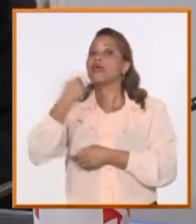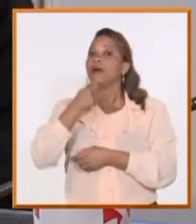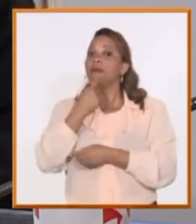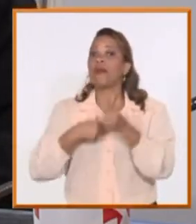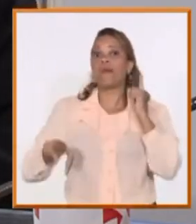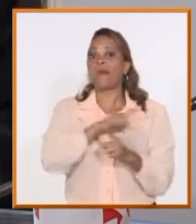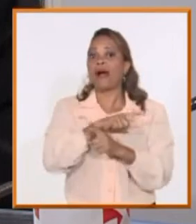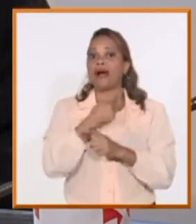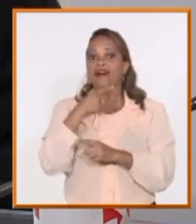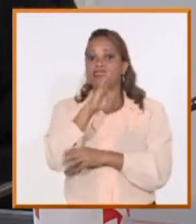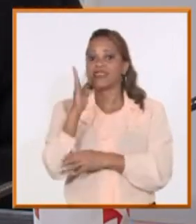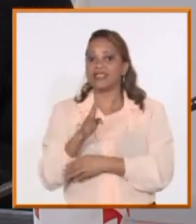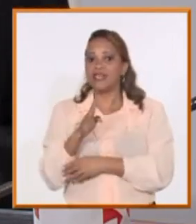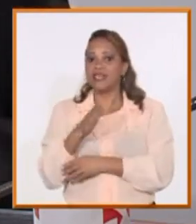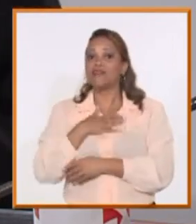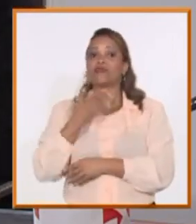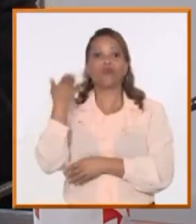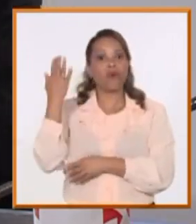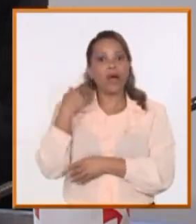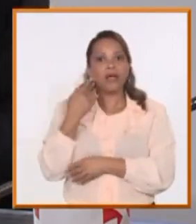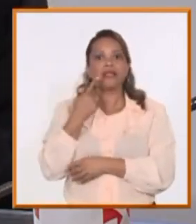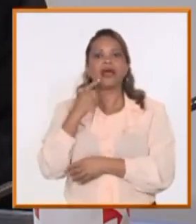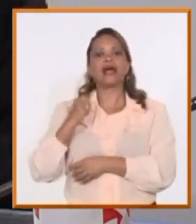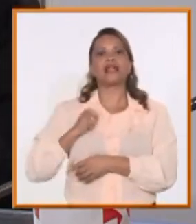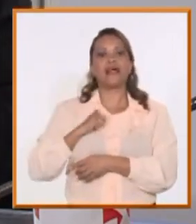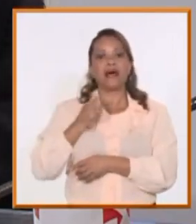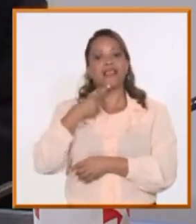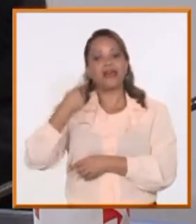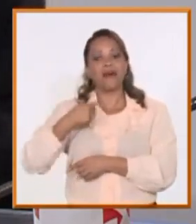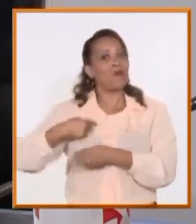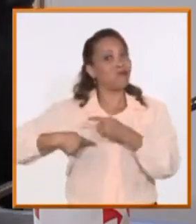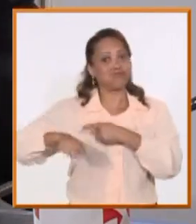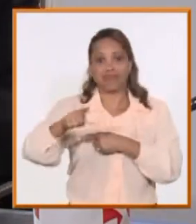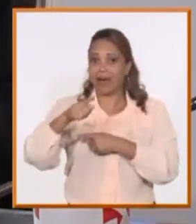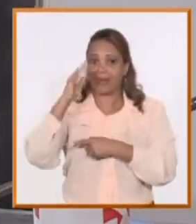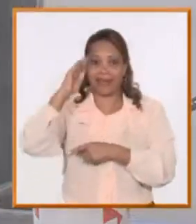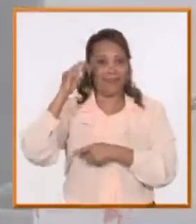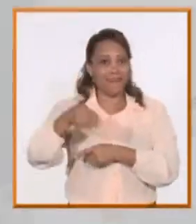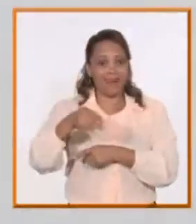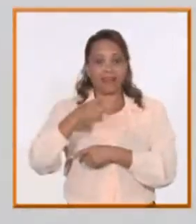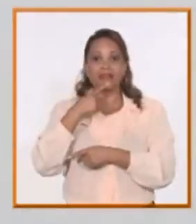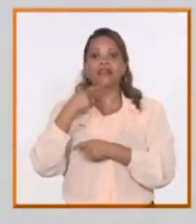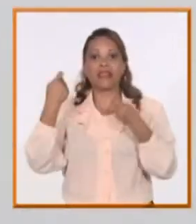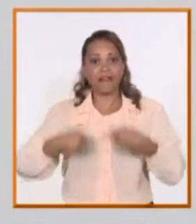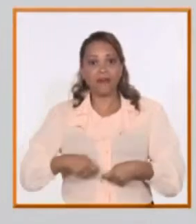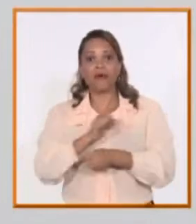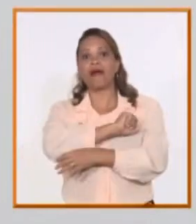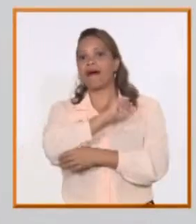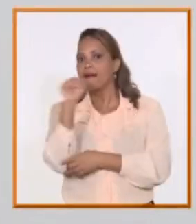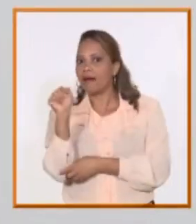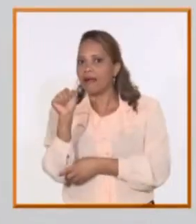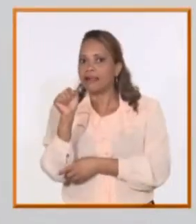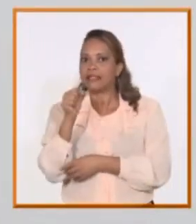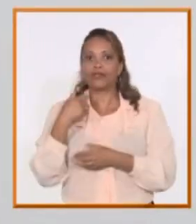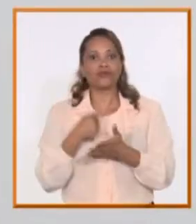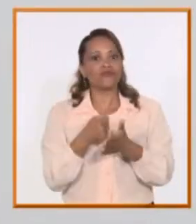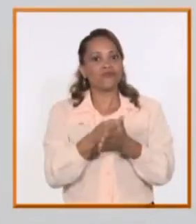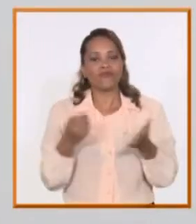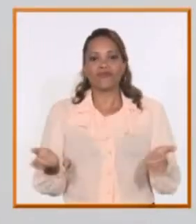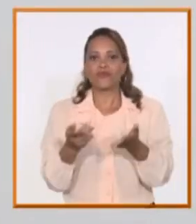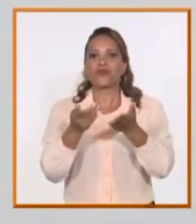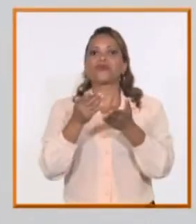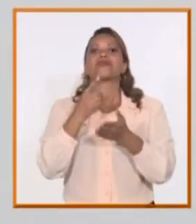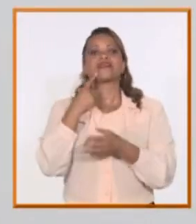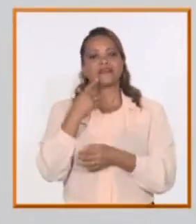por equipo. Tenemos la espinita esa clavada de Canadá, hay que irle para arriba al lío, como decimos nosotros. Tenemos que ganarle, inculcarle esa fe, y ahí